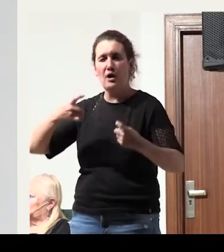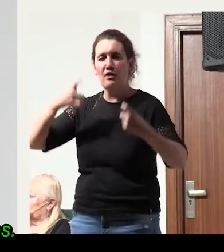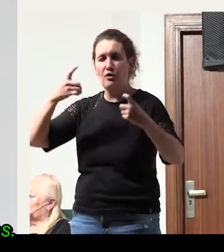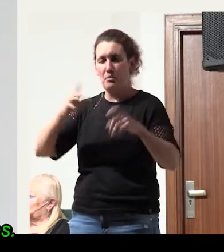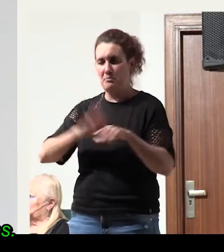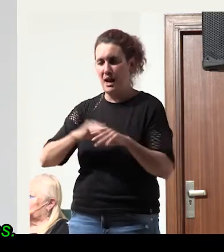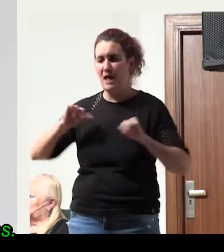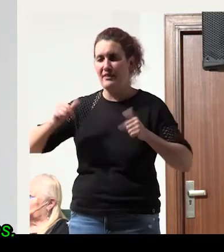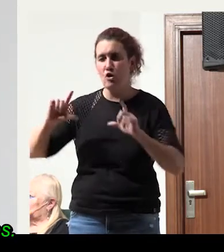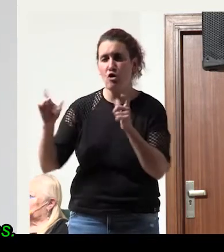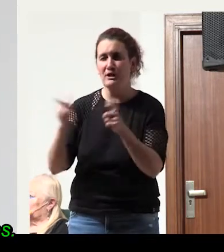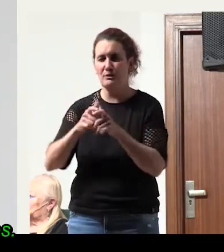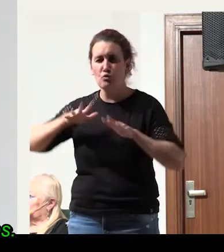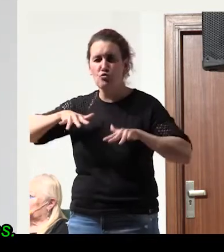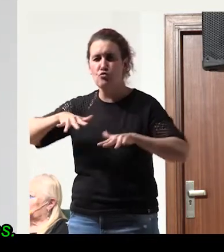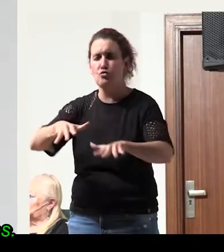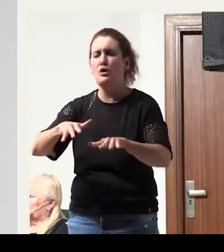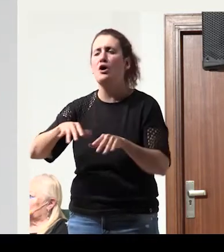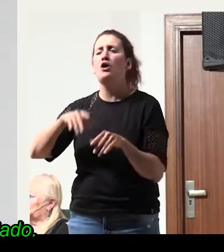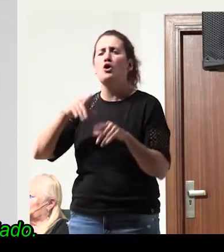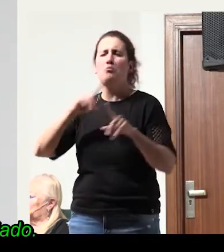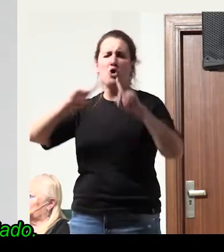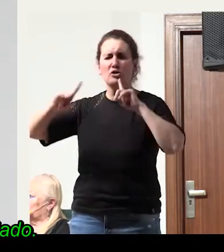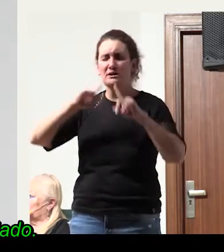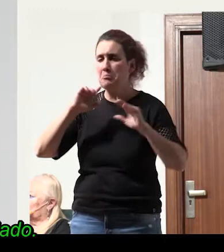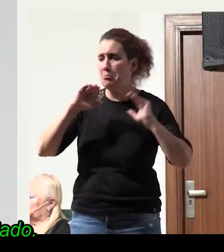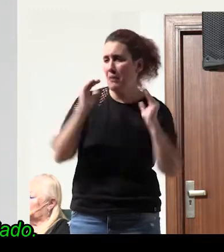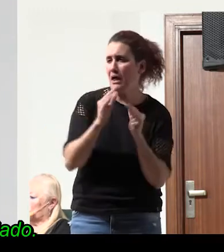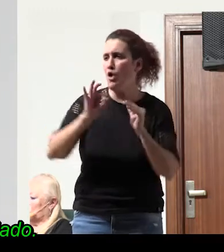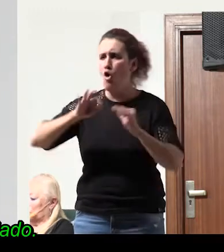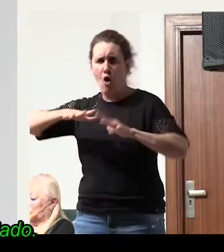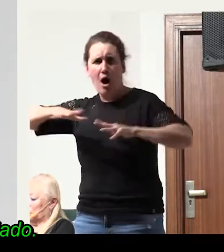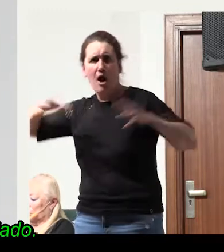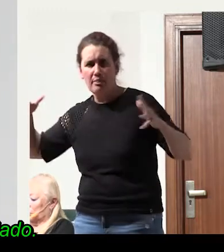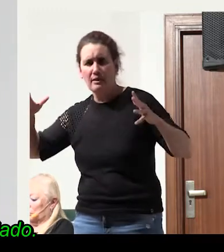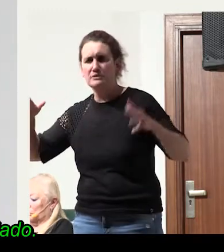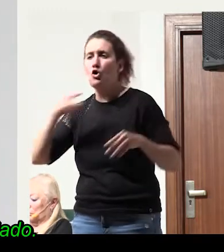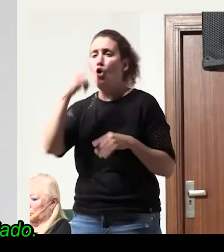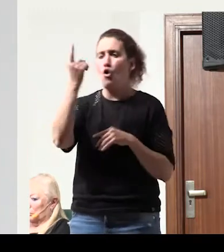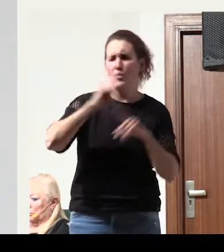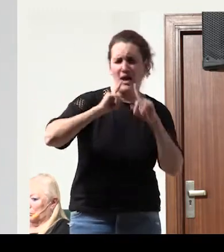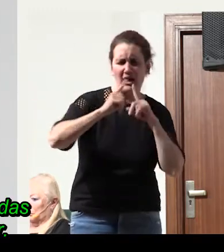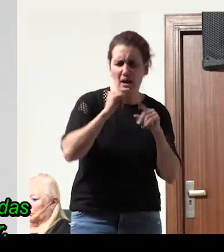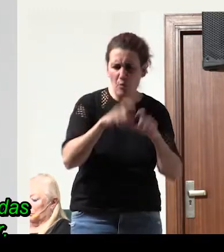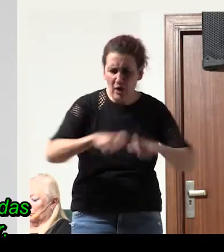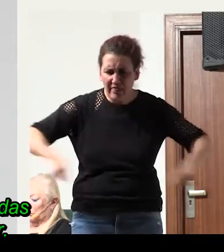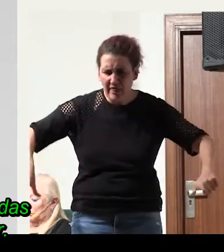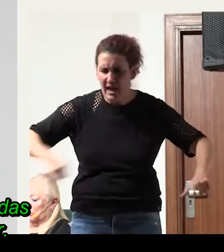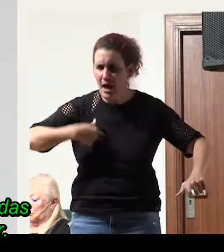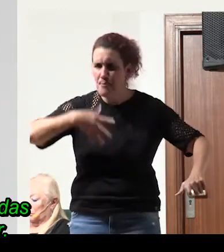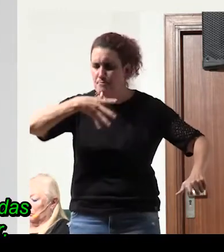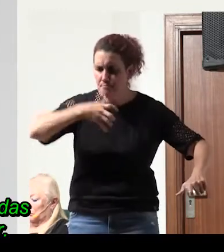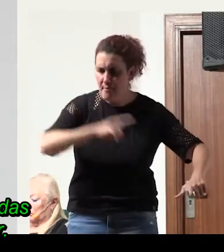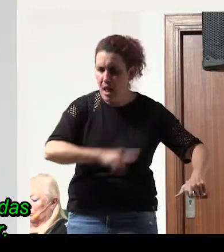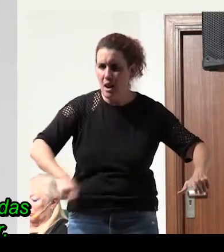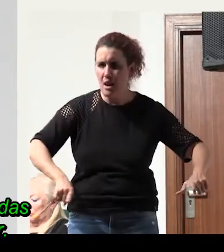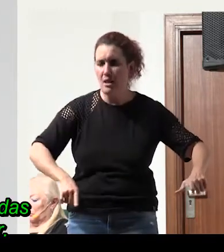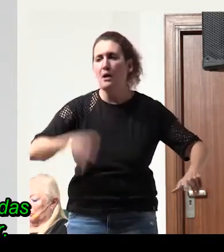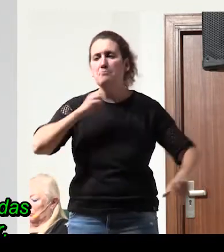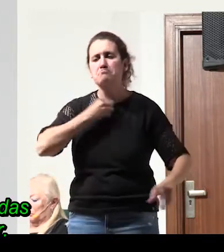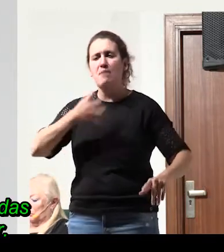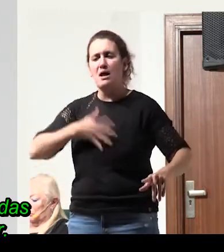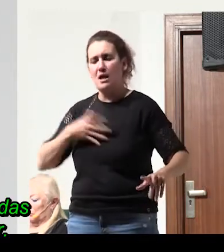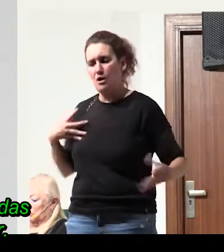colectivas, protestas pequeñas o grandes. Hoy una queja porque la acera está en mal estado. Mañana me uniré a las demandas